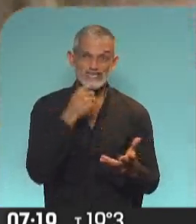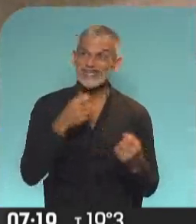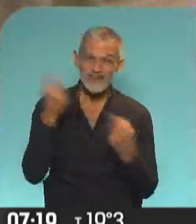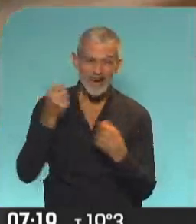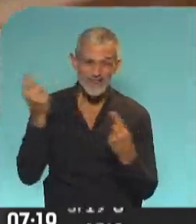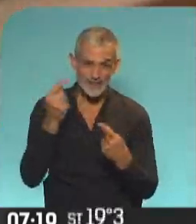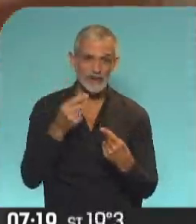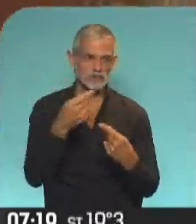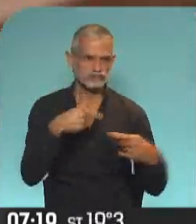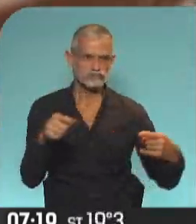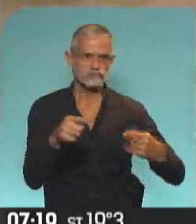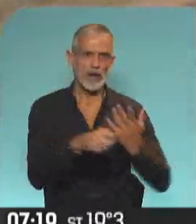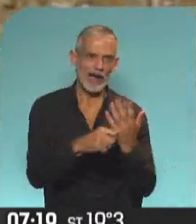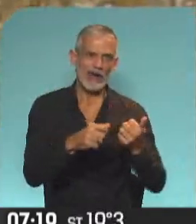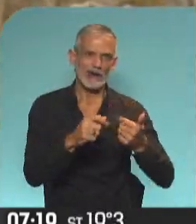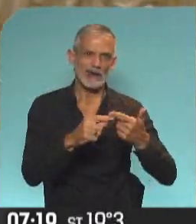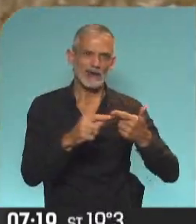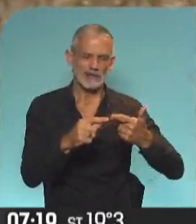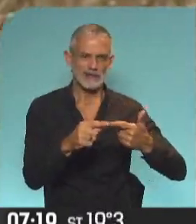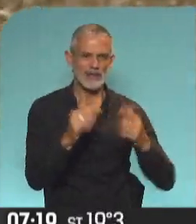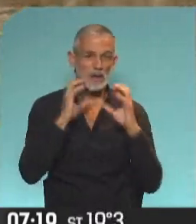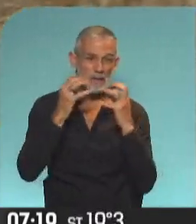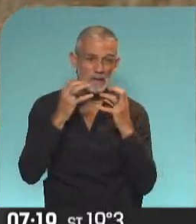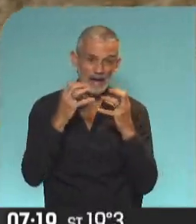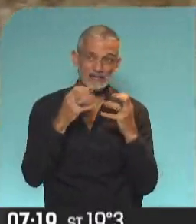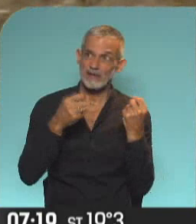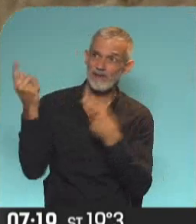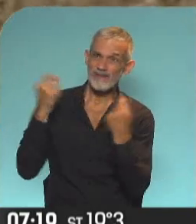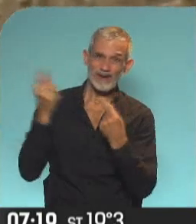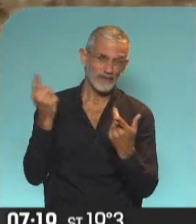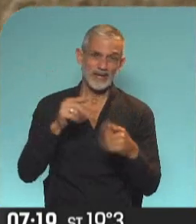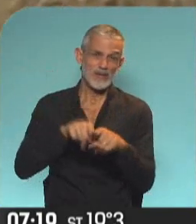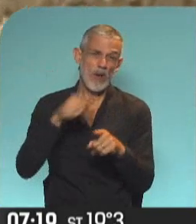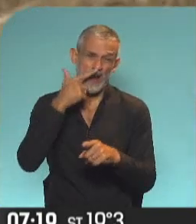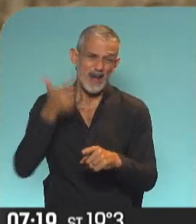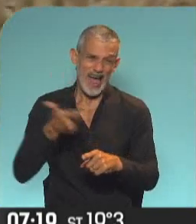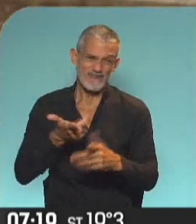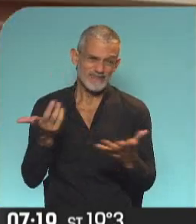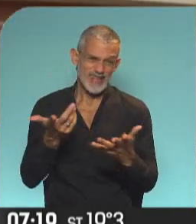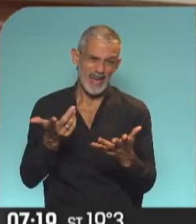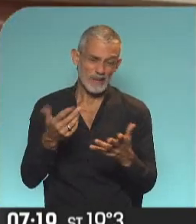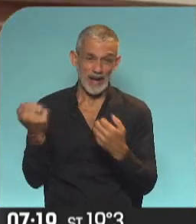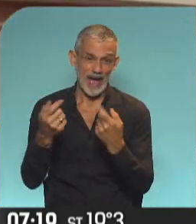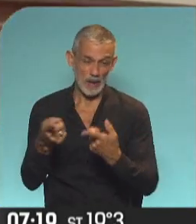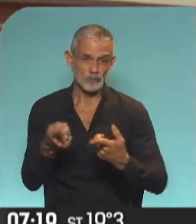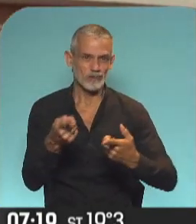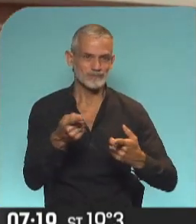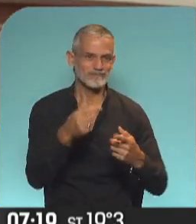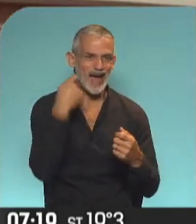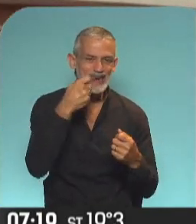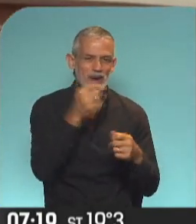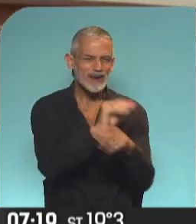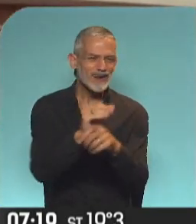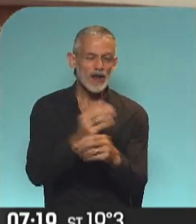consume estos alimentos, porque de lo contrario el maíz es como el combustible, no para la ciudad. El